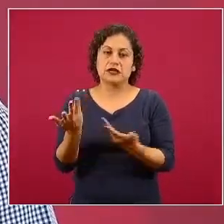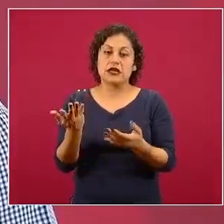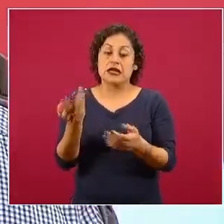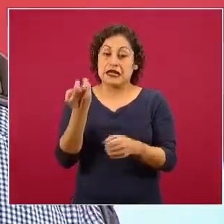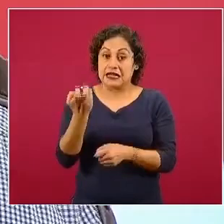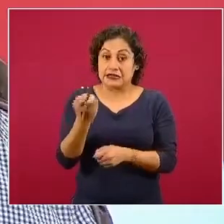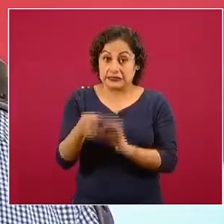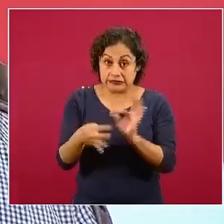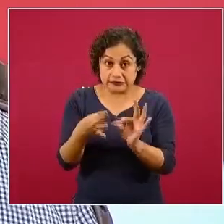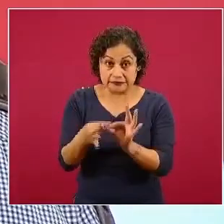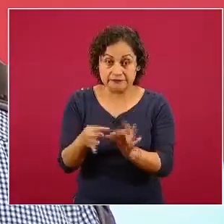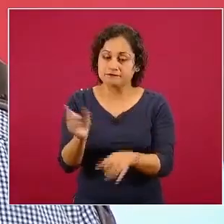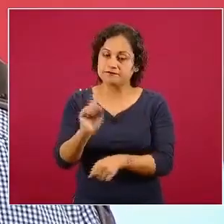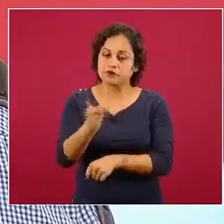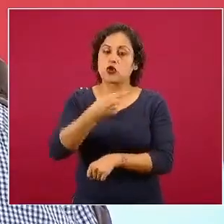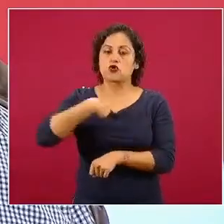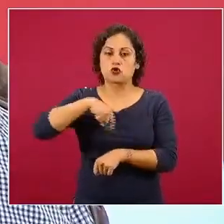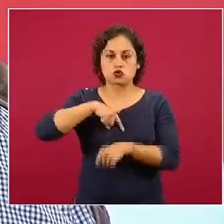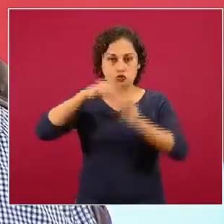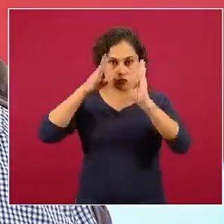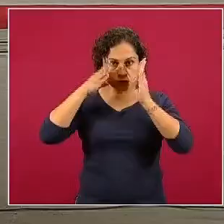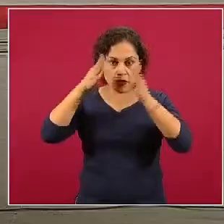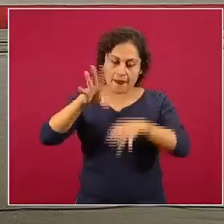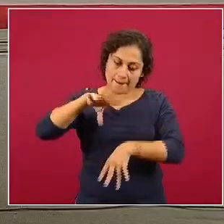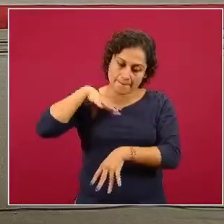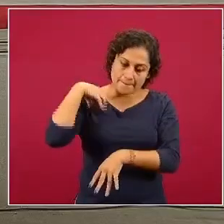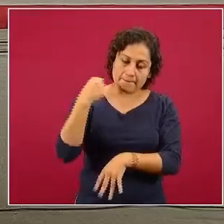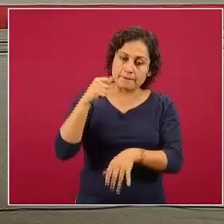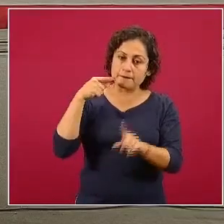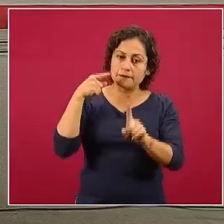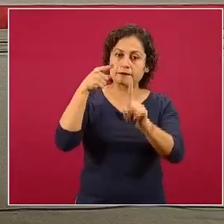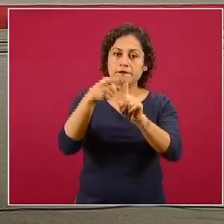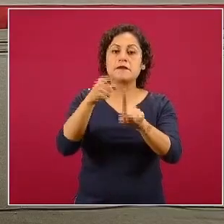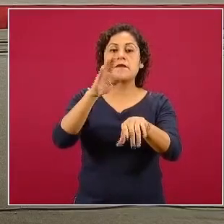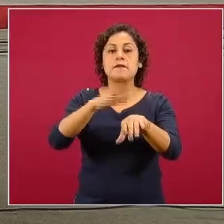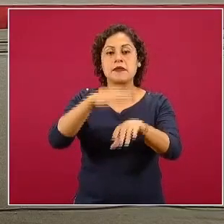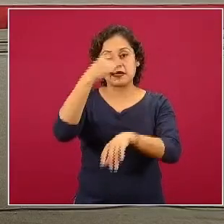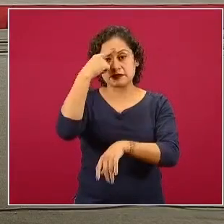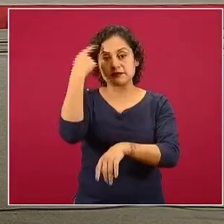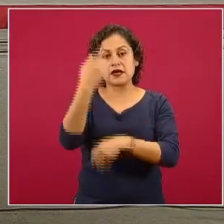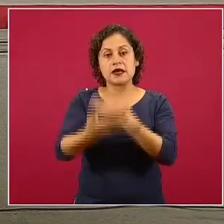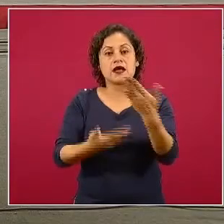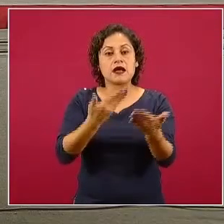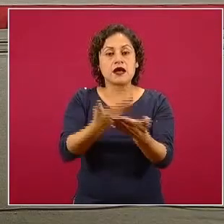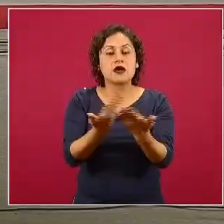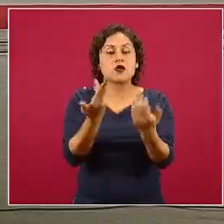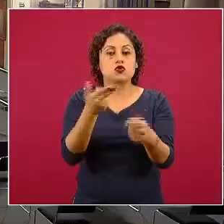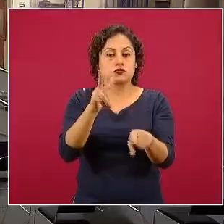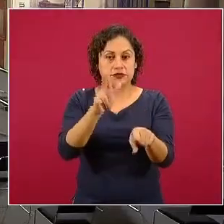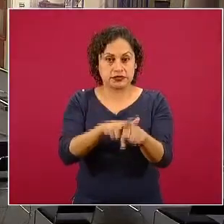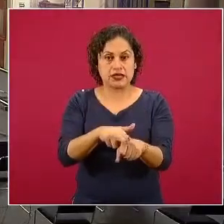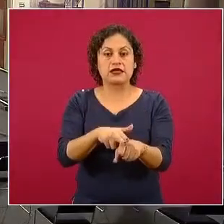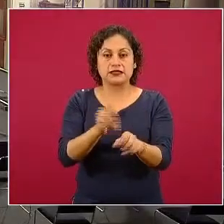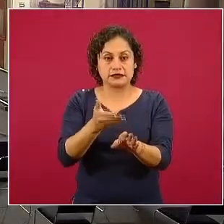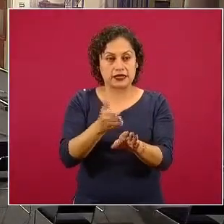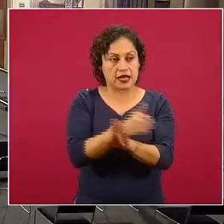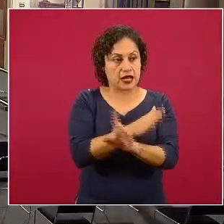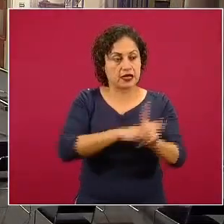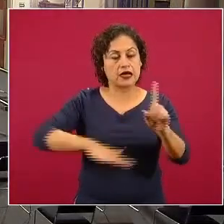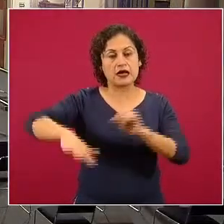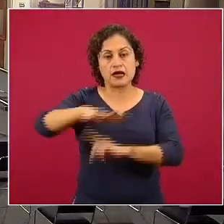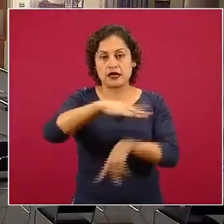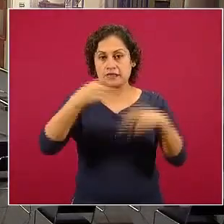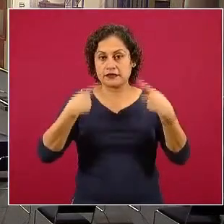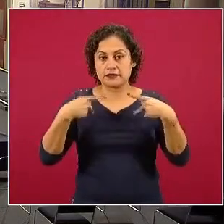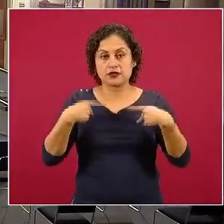eso se debe de seguir trabajando en la atención primaria a la salud, se debe seguir trabajando en el monitoreo y